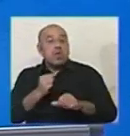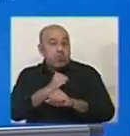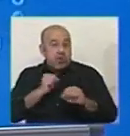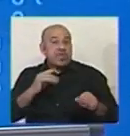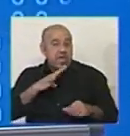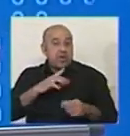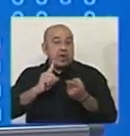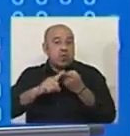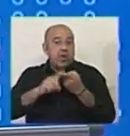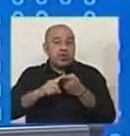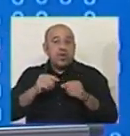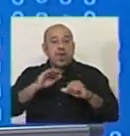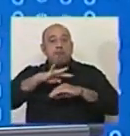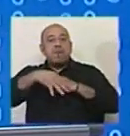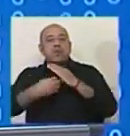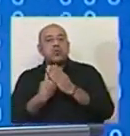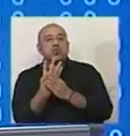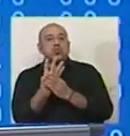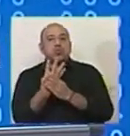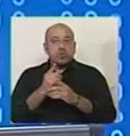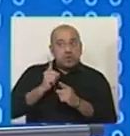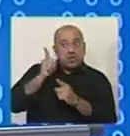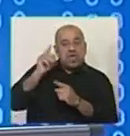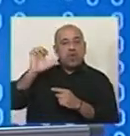20 años entre el Mercosur y la Unión Europea. Y